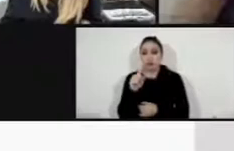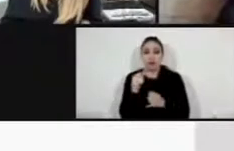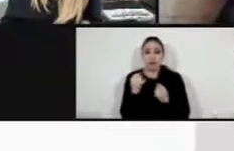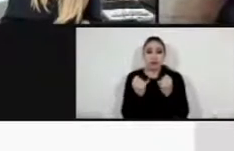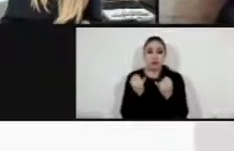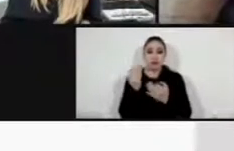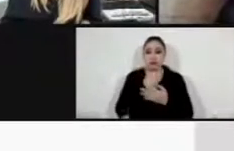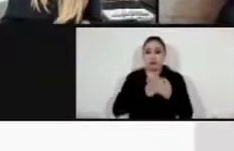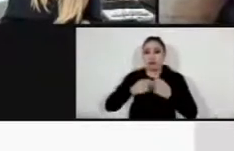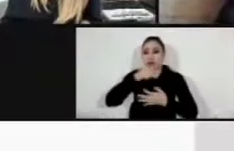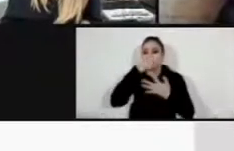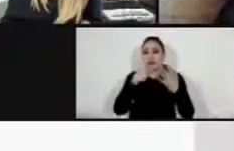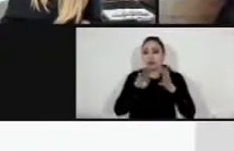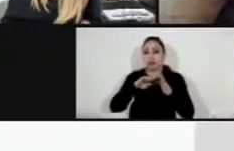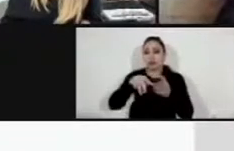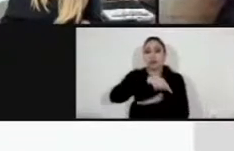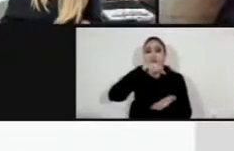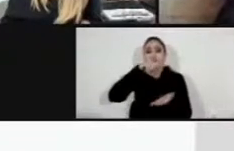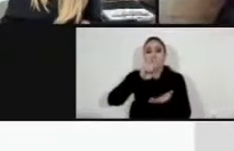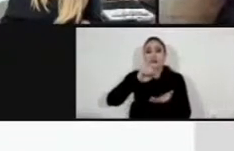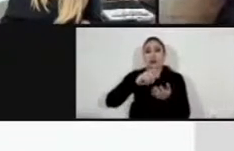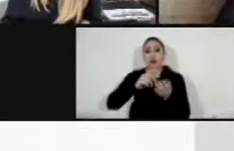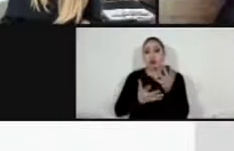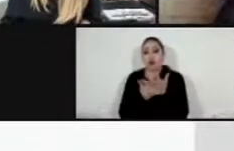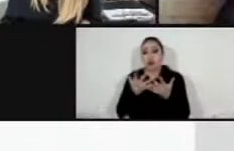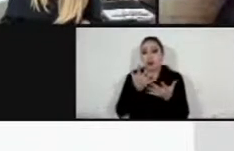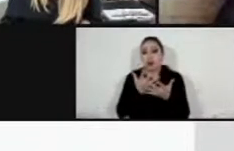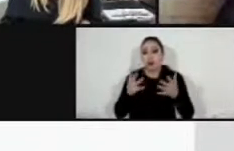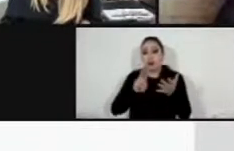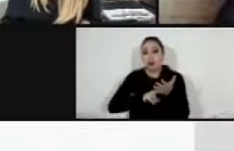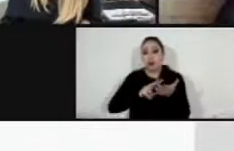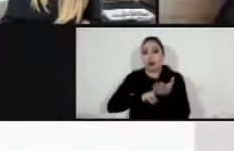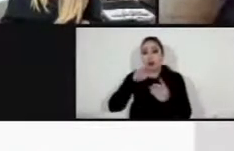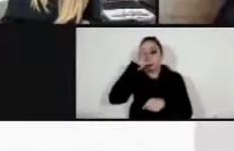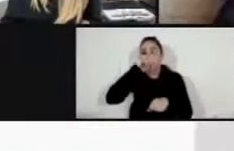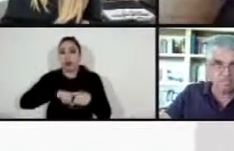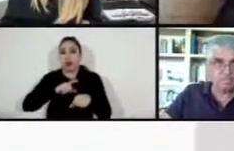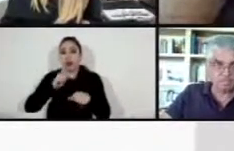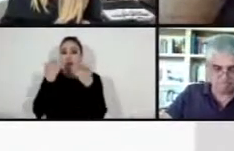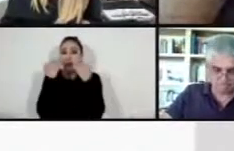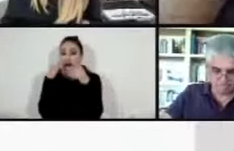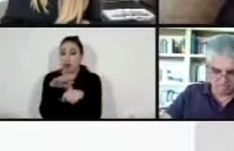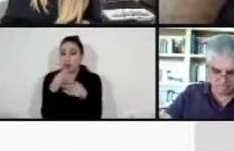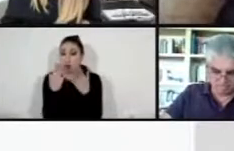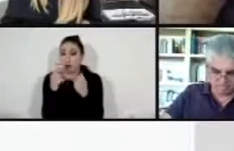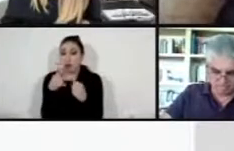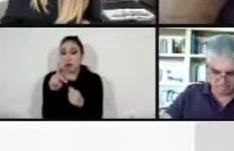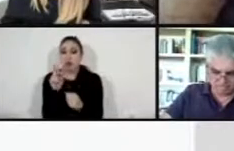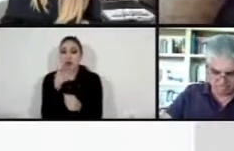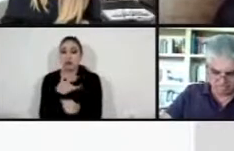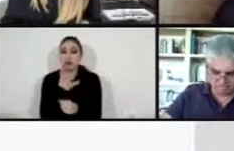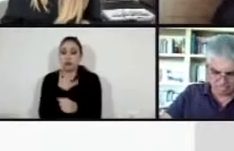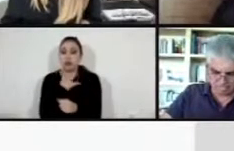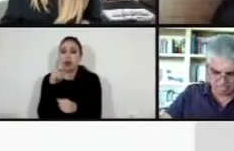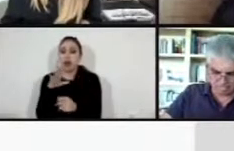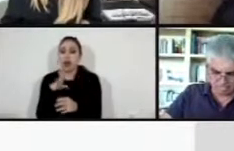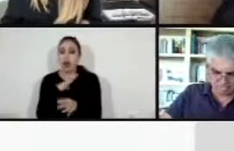cultural intangible. Los 7 reconocimientos otorgados son consecuencia de una profunda valoración y opinión